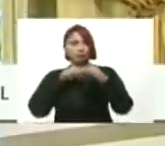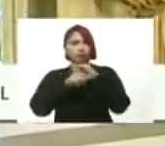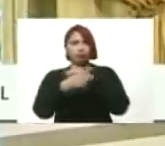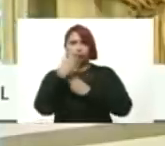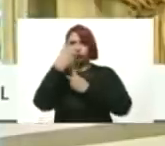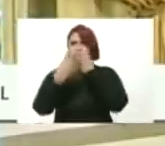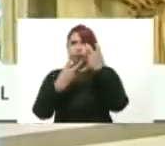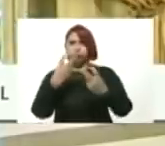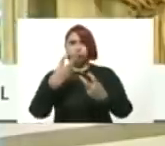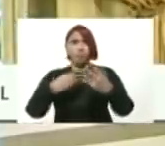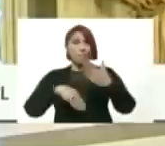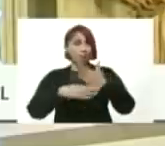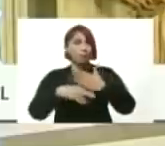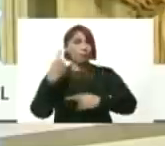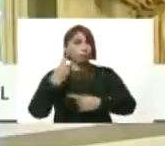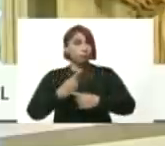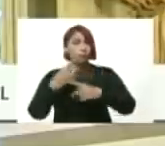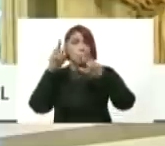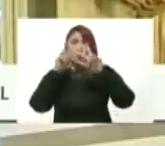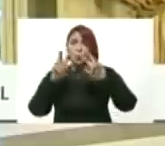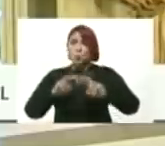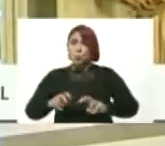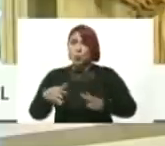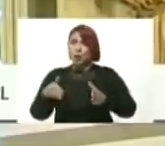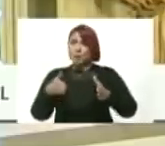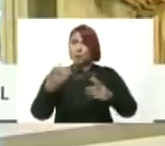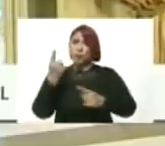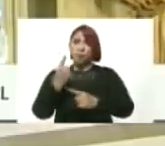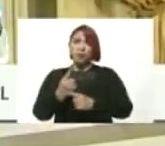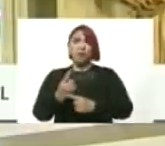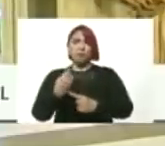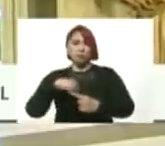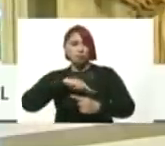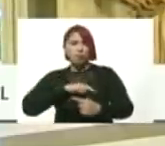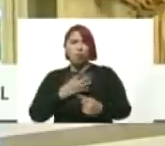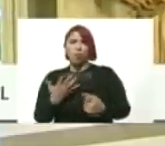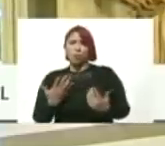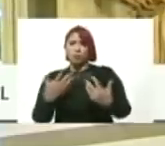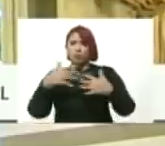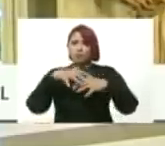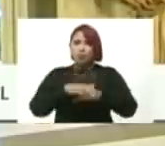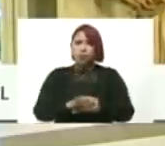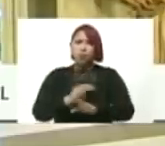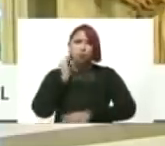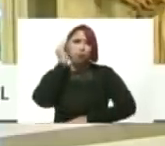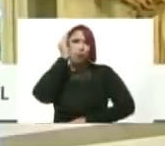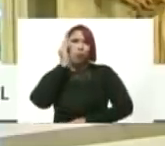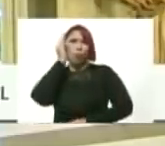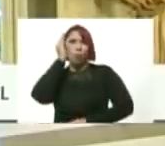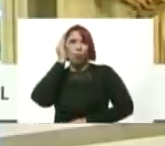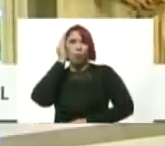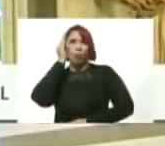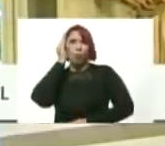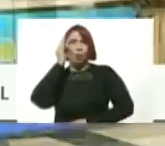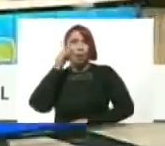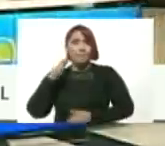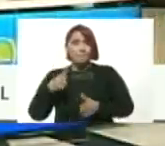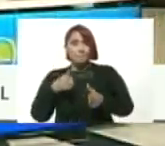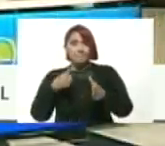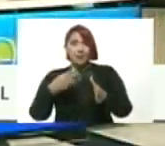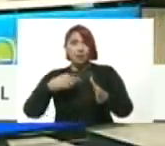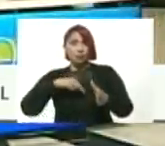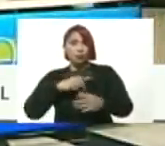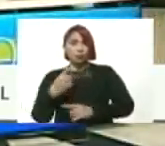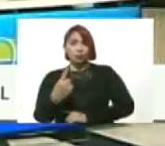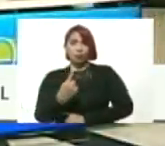vamos vamos es el camino a mil vamos integrando conocimiento y por esa vía mira no